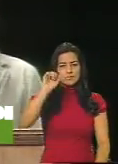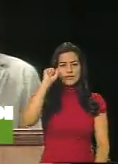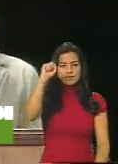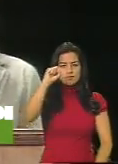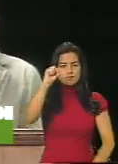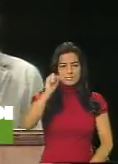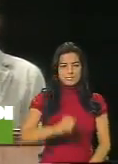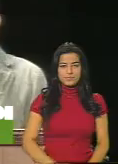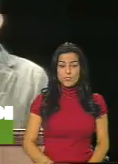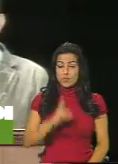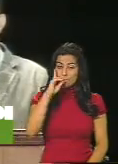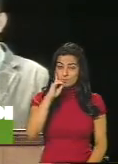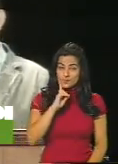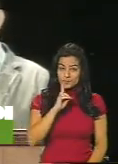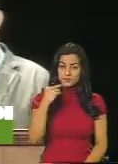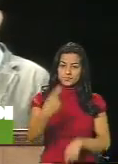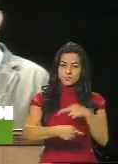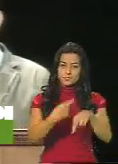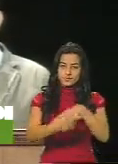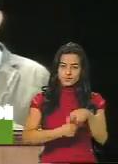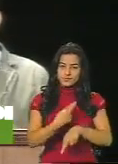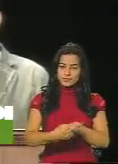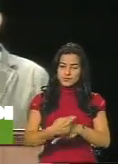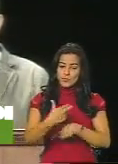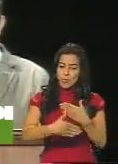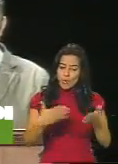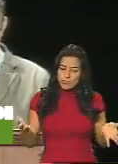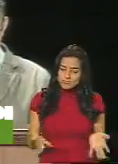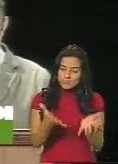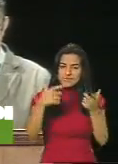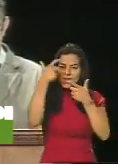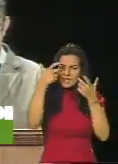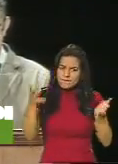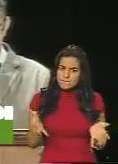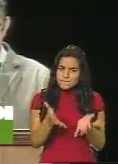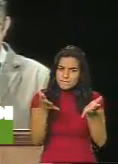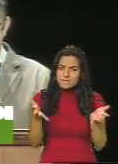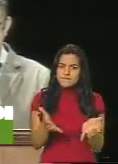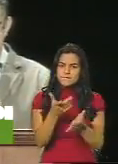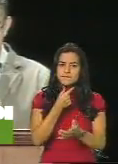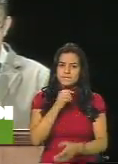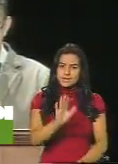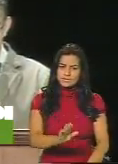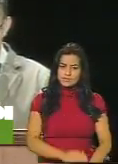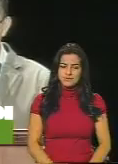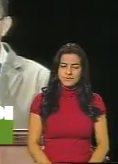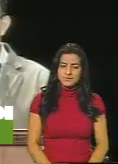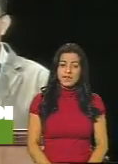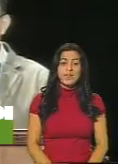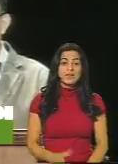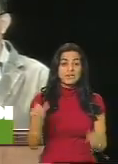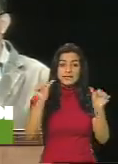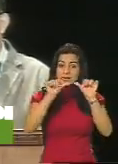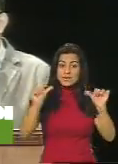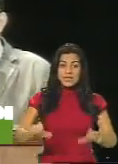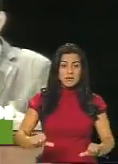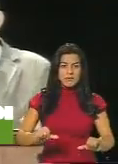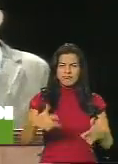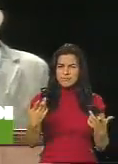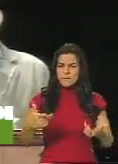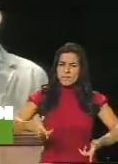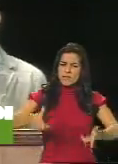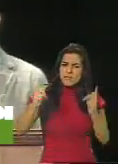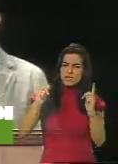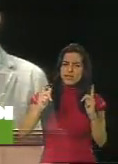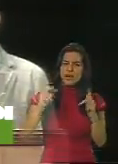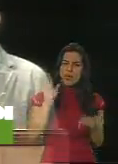socialista, bolivariano, revolucionario que viene impulsando el comandante presidente Hugo Chávez. Un sistema que sirva para